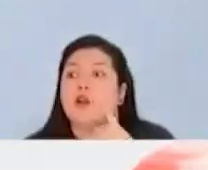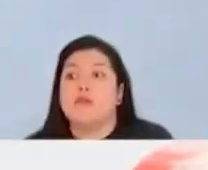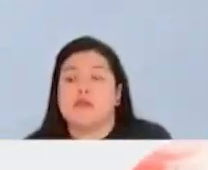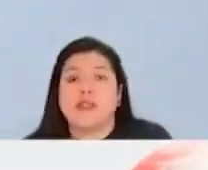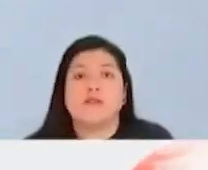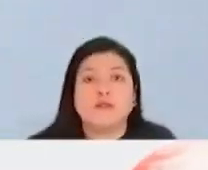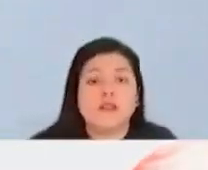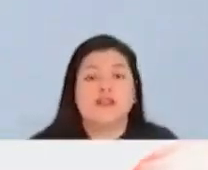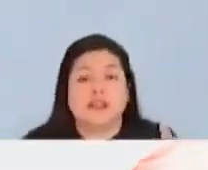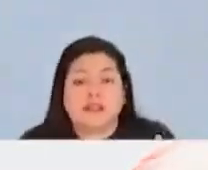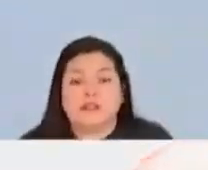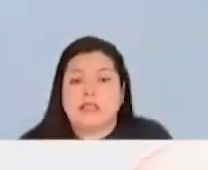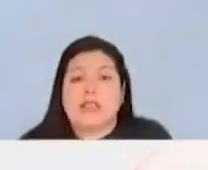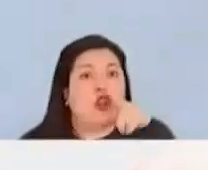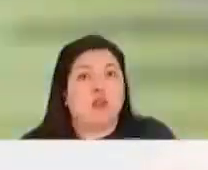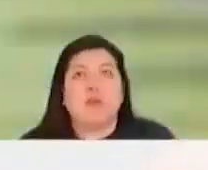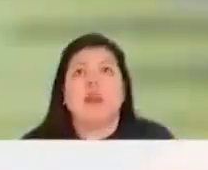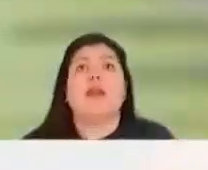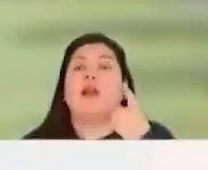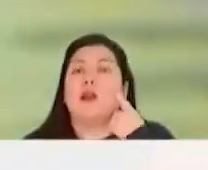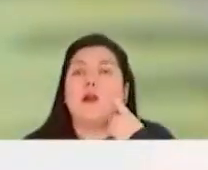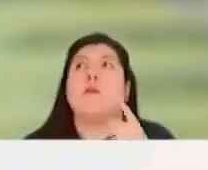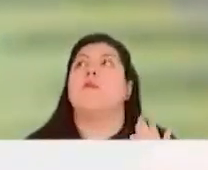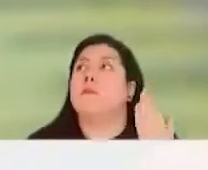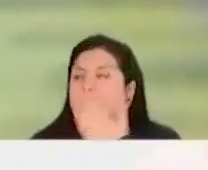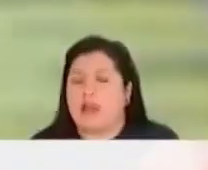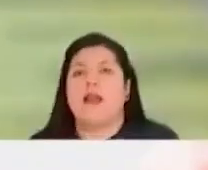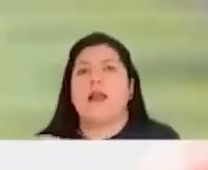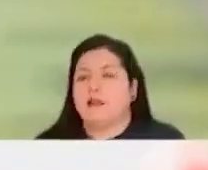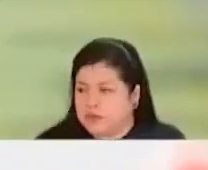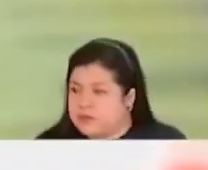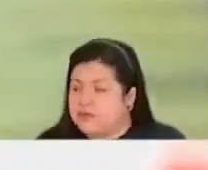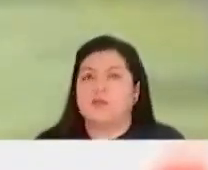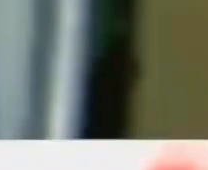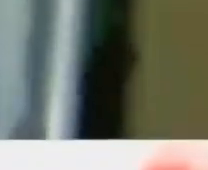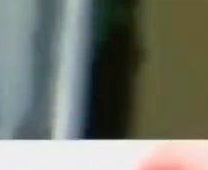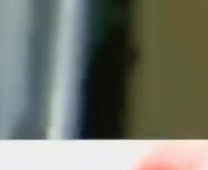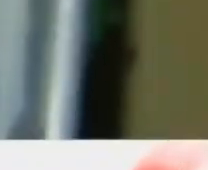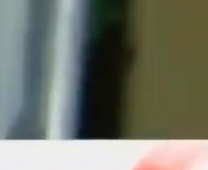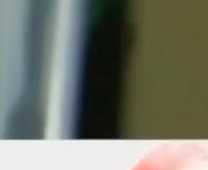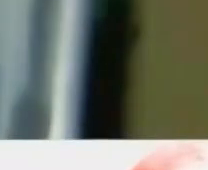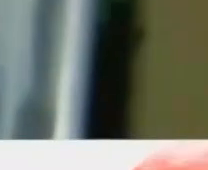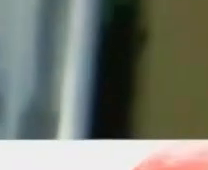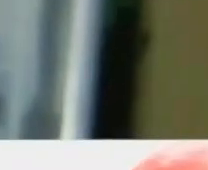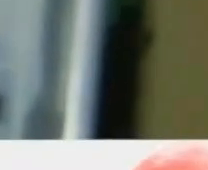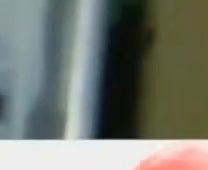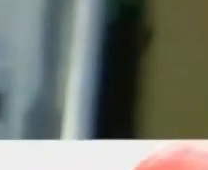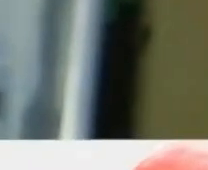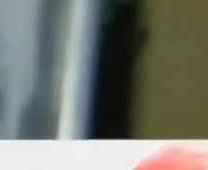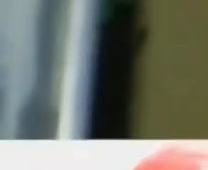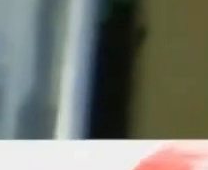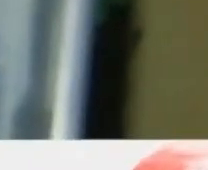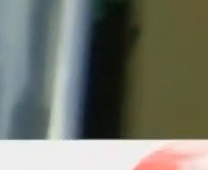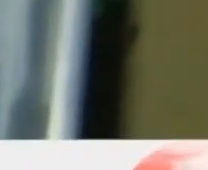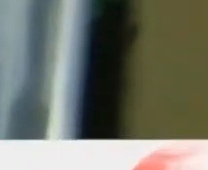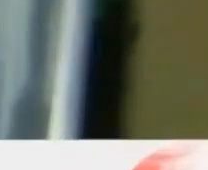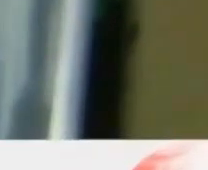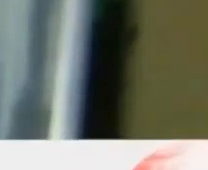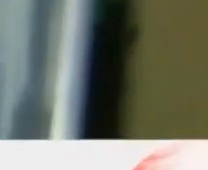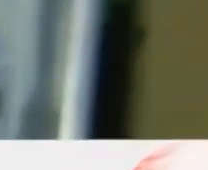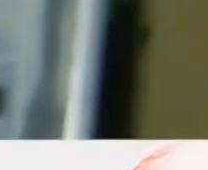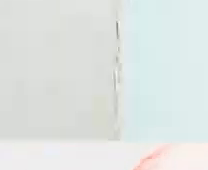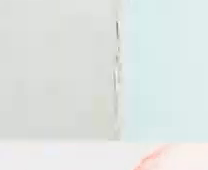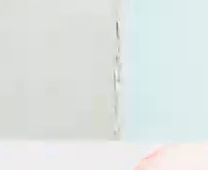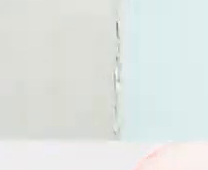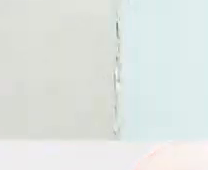He visto personas que vienen del interior como de vacaciones y ya están llegando a la registraduría a hacer su trámite